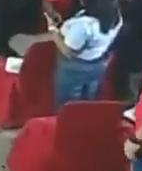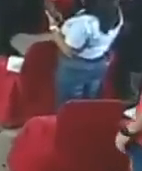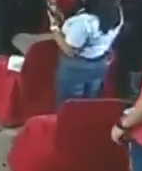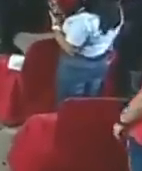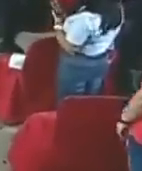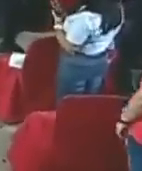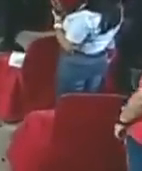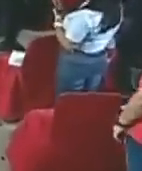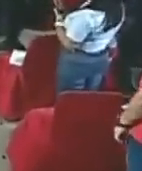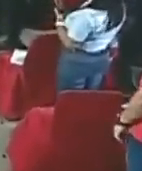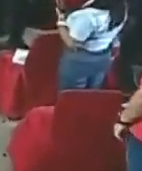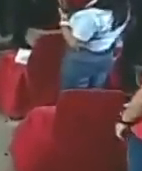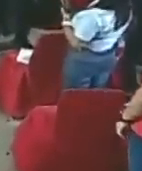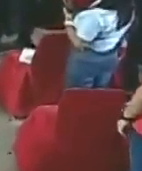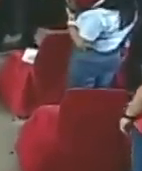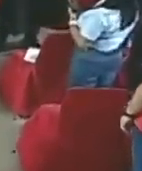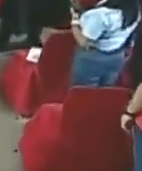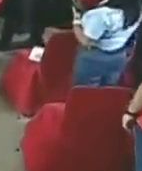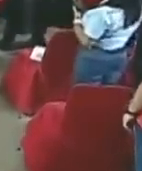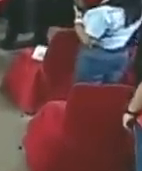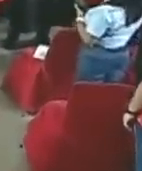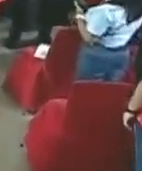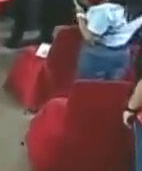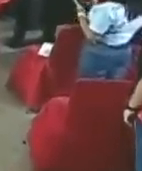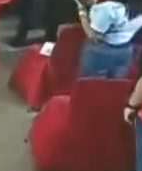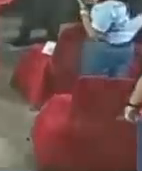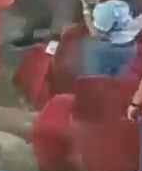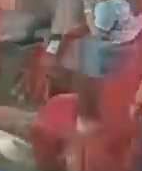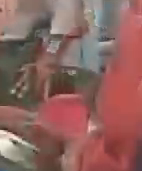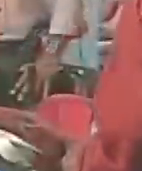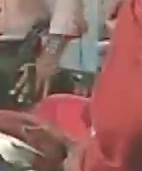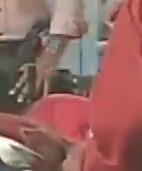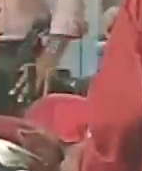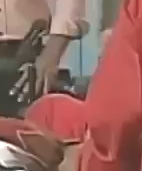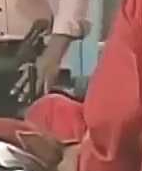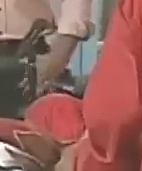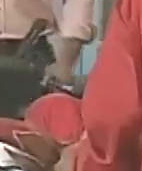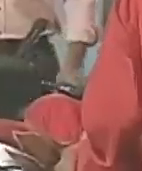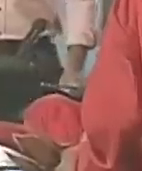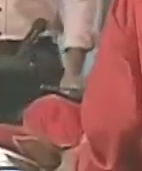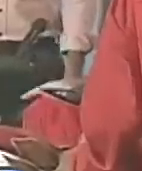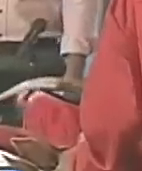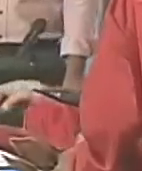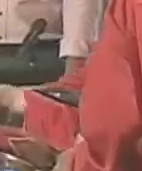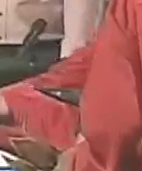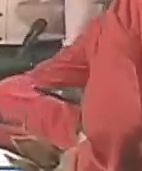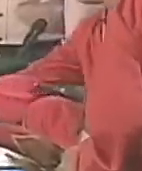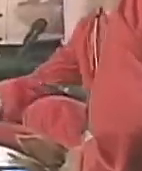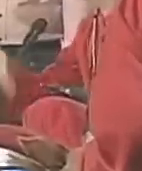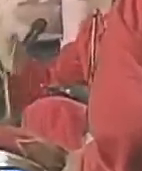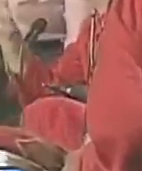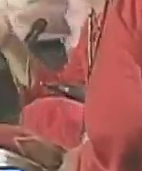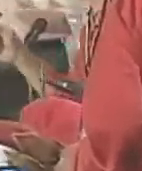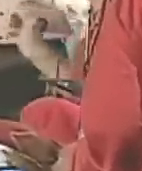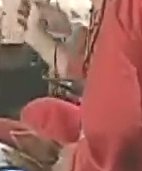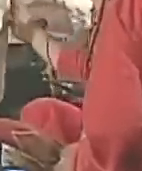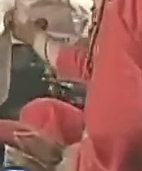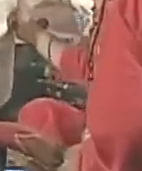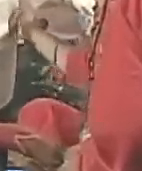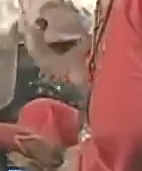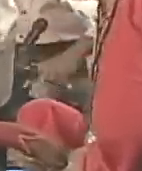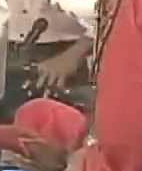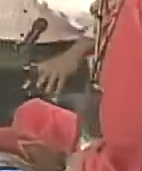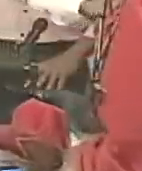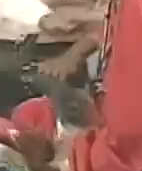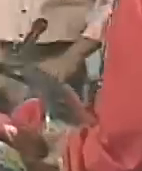día de ayer constituye la discusión del manual del modelo de gestión socialista bolivariana del siglo XXI,